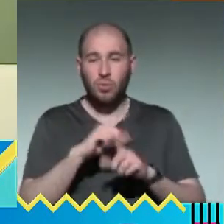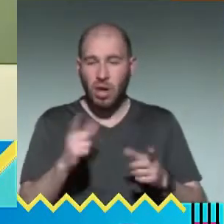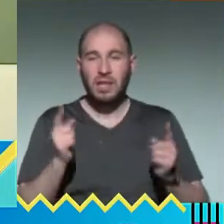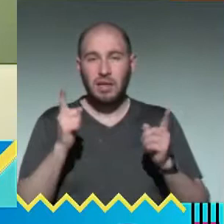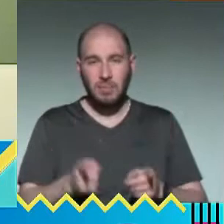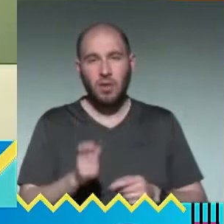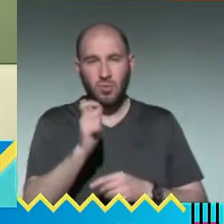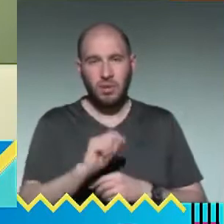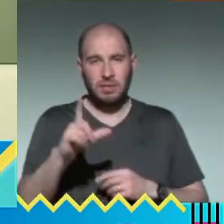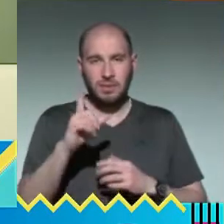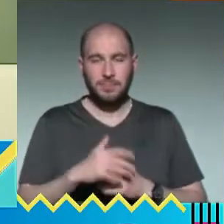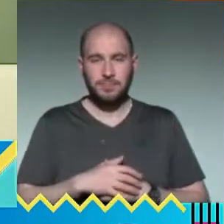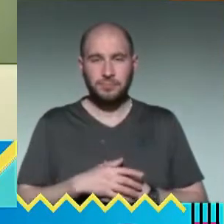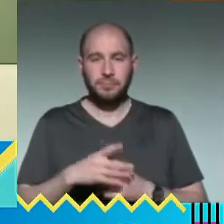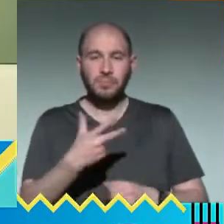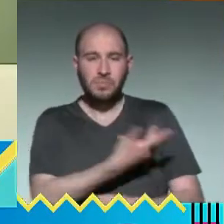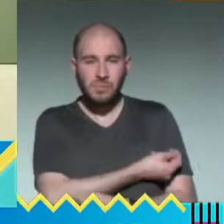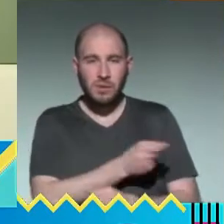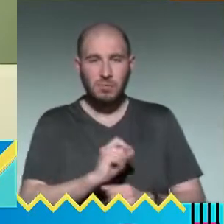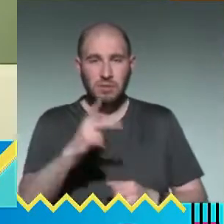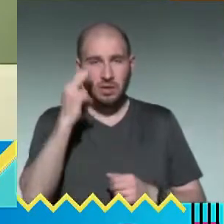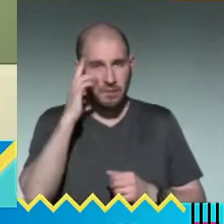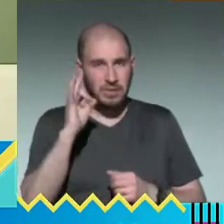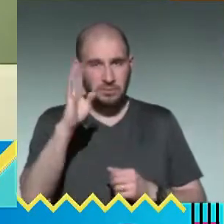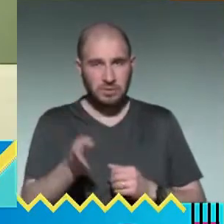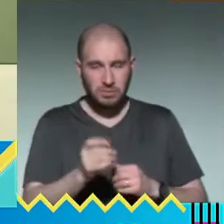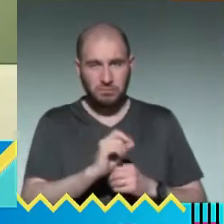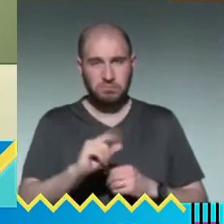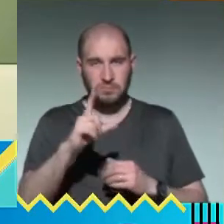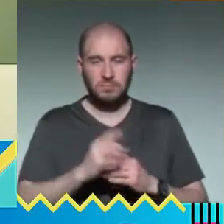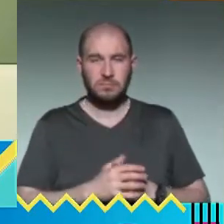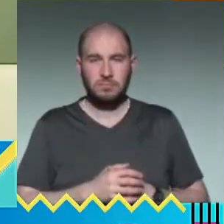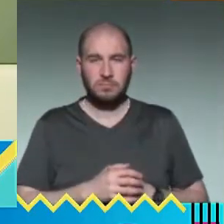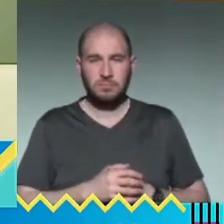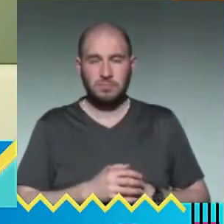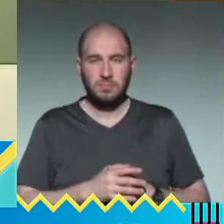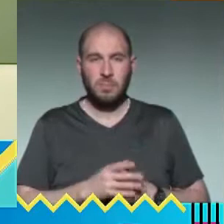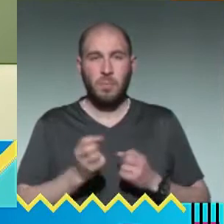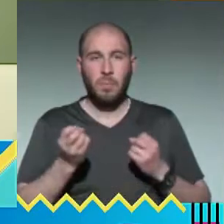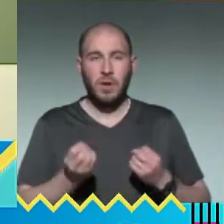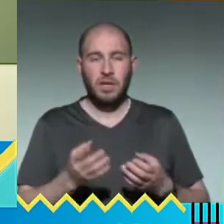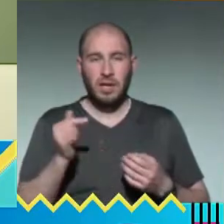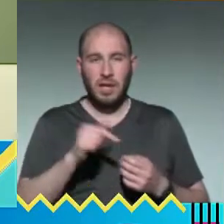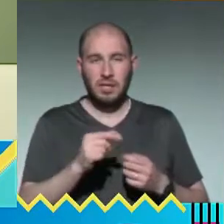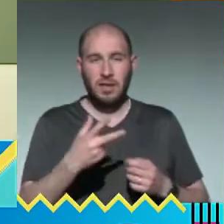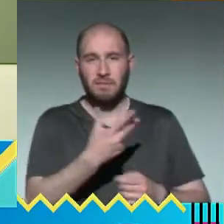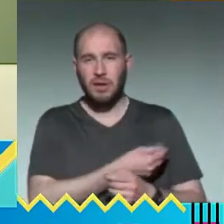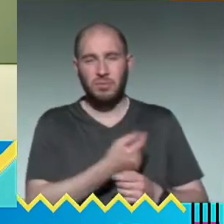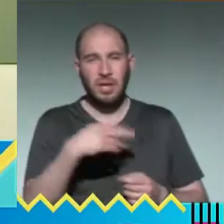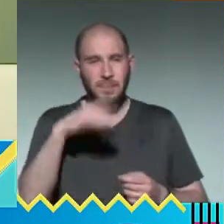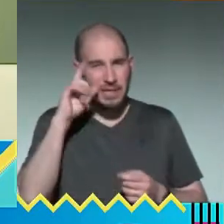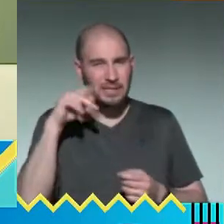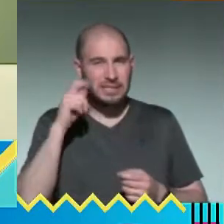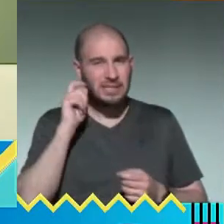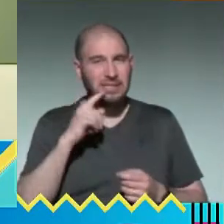a aumentar. De hecho, las vacunas van a aumentar un 90%, sobre todo en base a esto que no habían vacunas de la